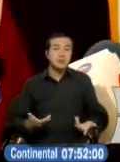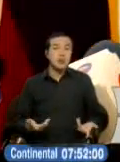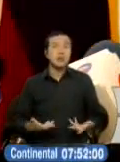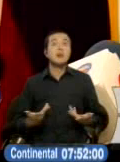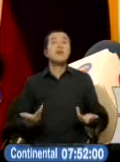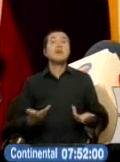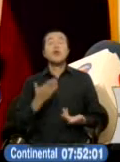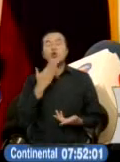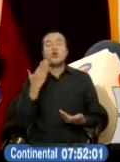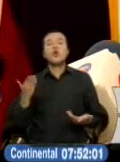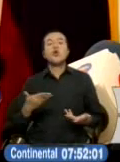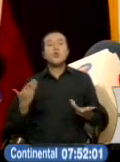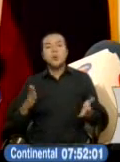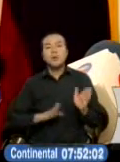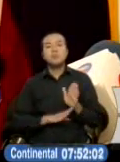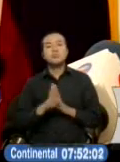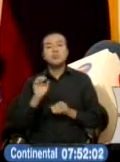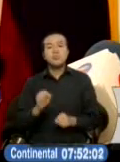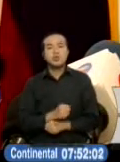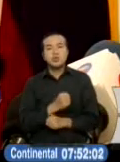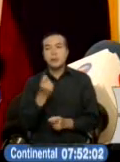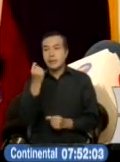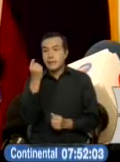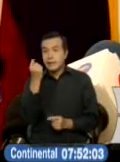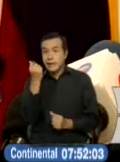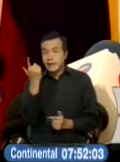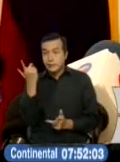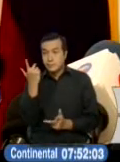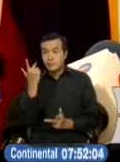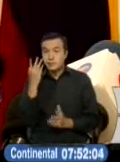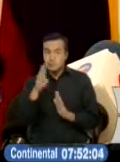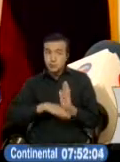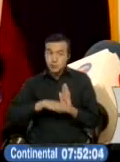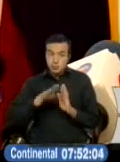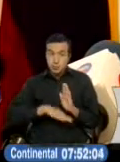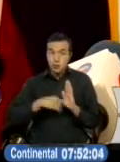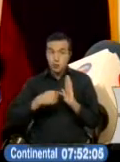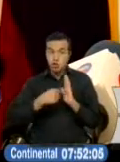que lograría salir adelante reduciendo todavía más los recursos